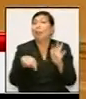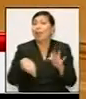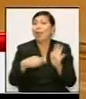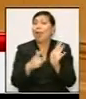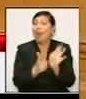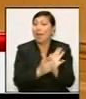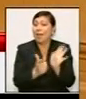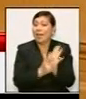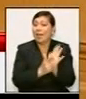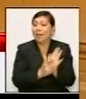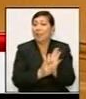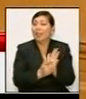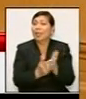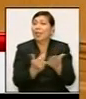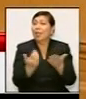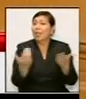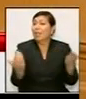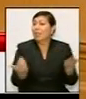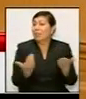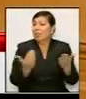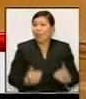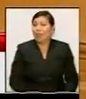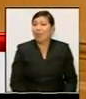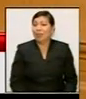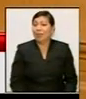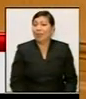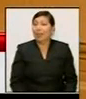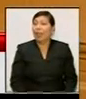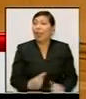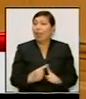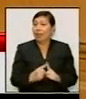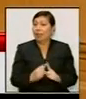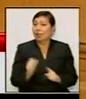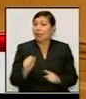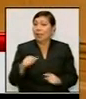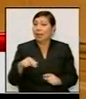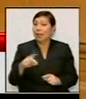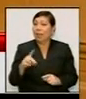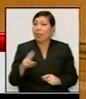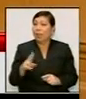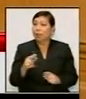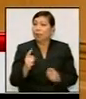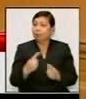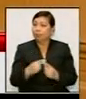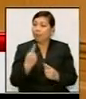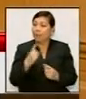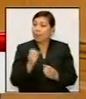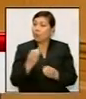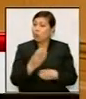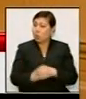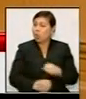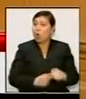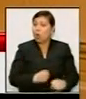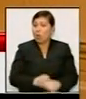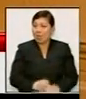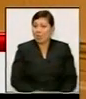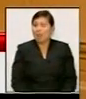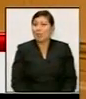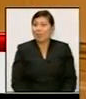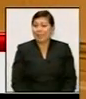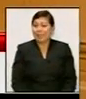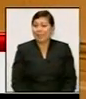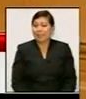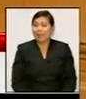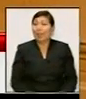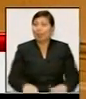lugar en donde los exsenadores concurrimos por muchos años